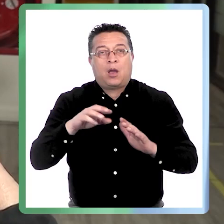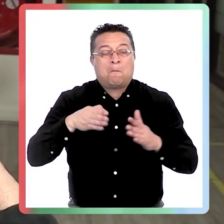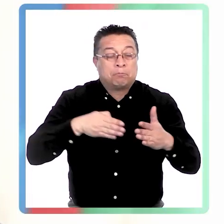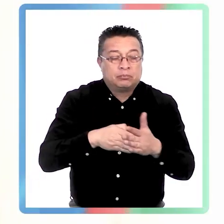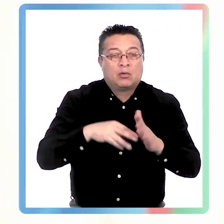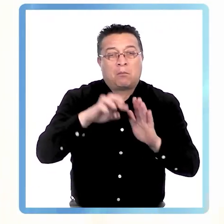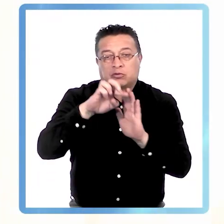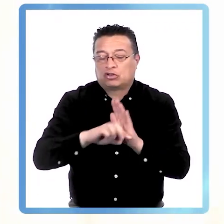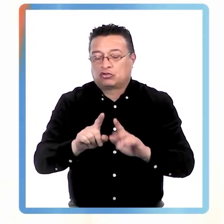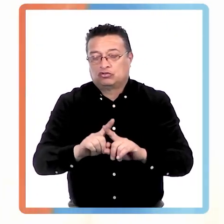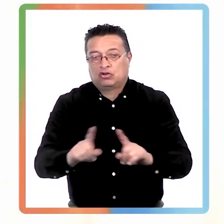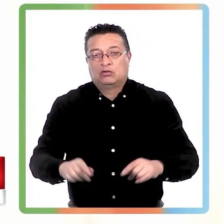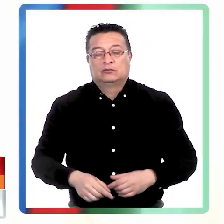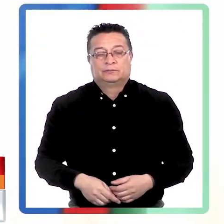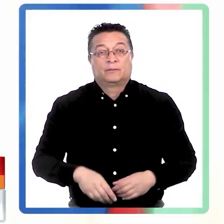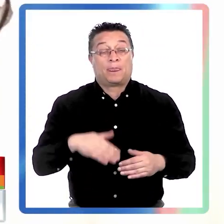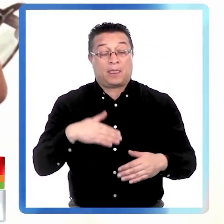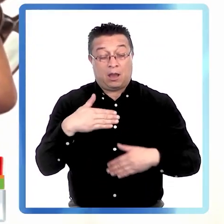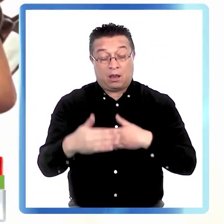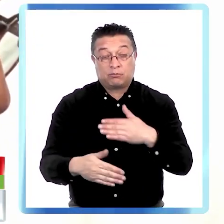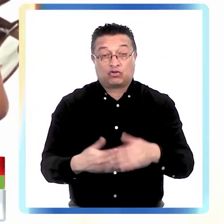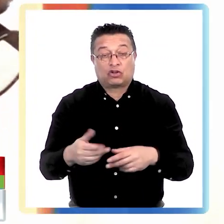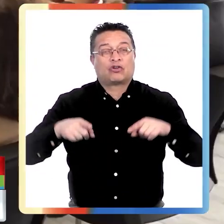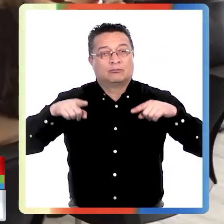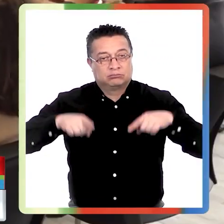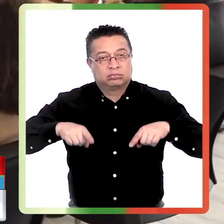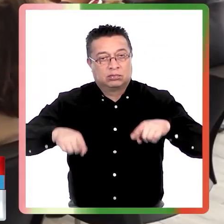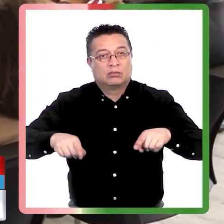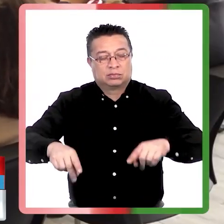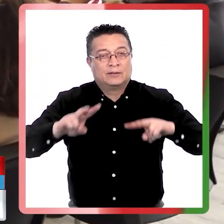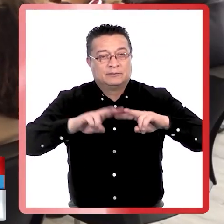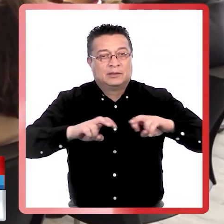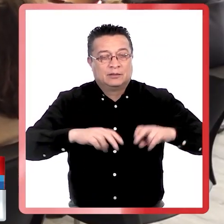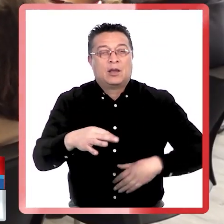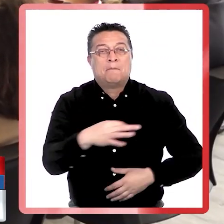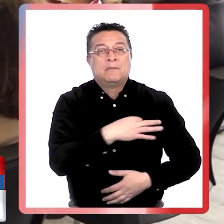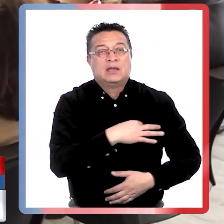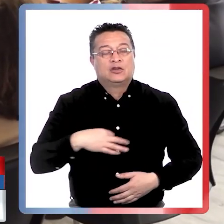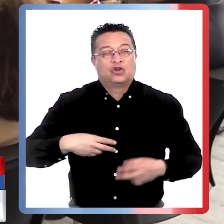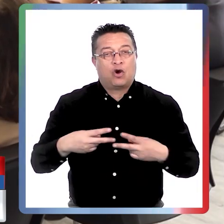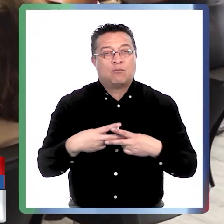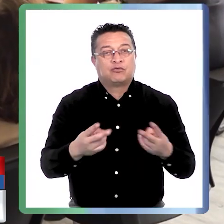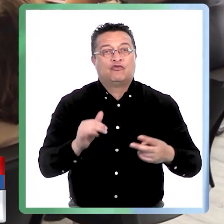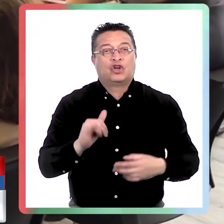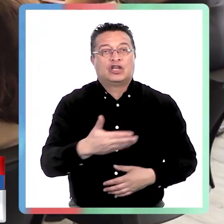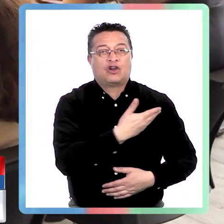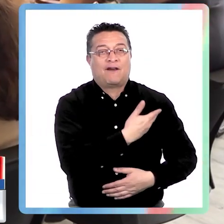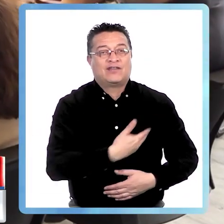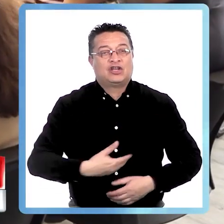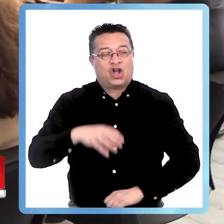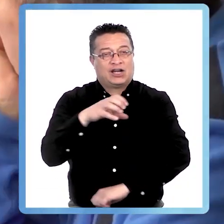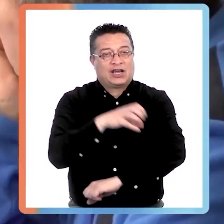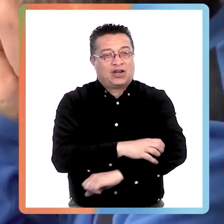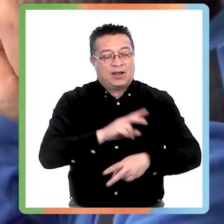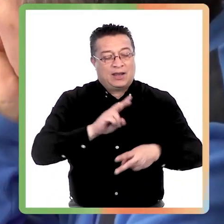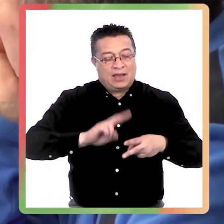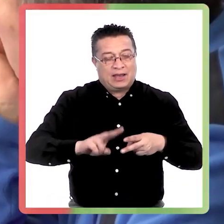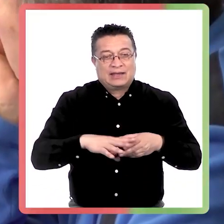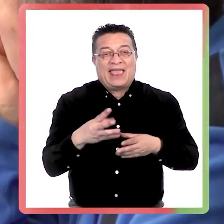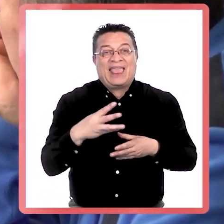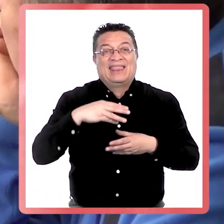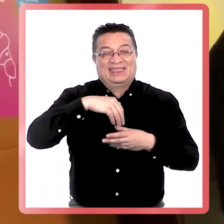ningún proyecto. Este proceso se lleva a la par de las indagaciones que el Ministerio Público y el propio gobierno regional realizan de manera interna